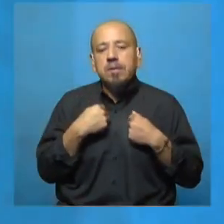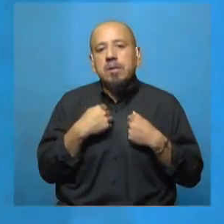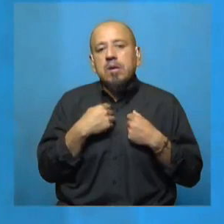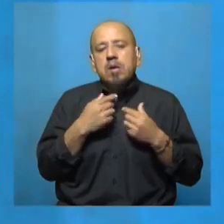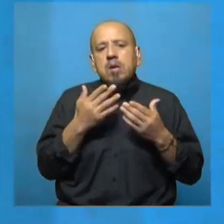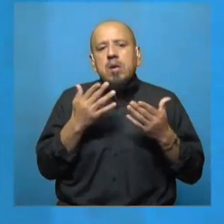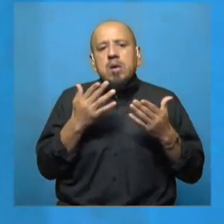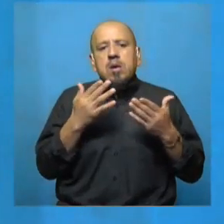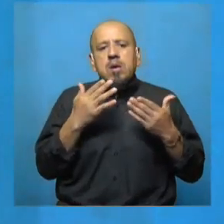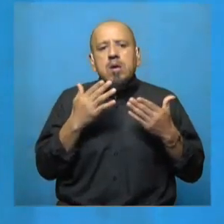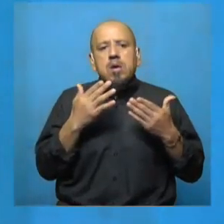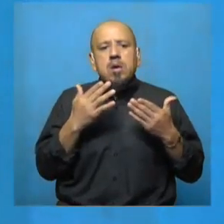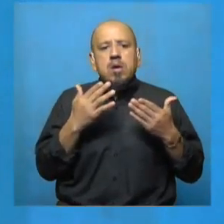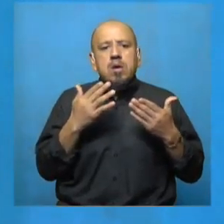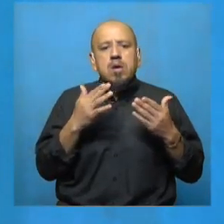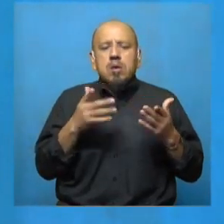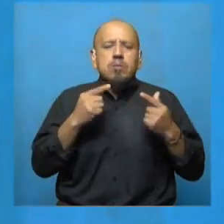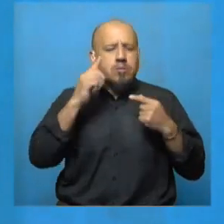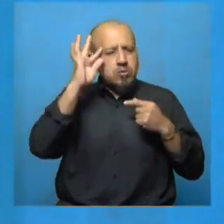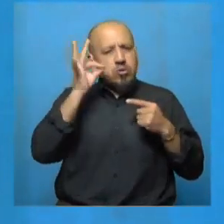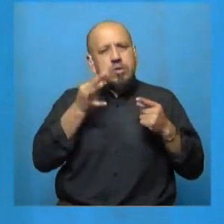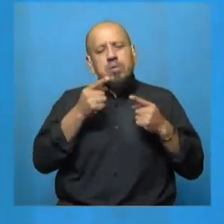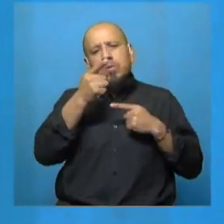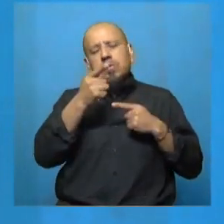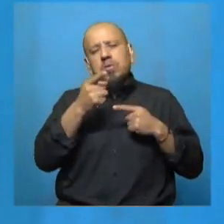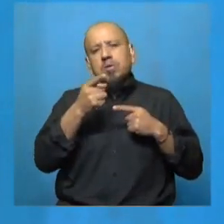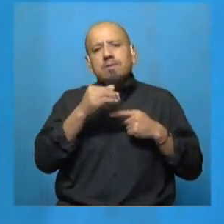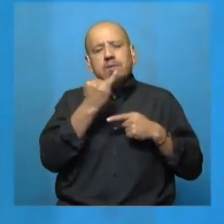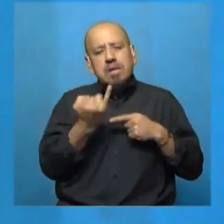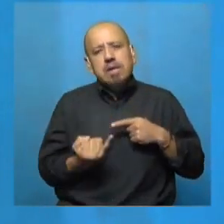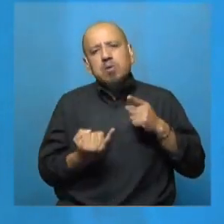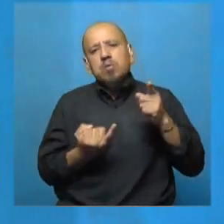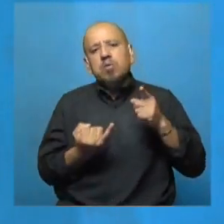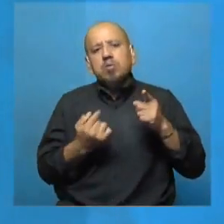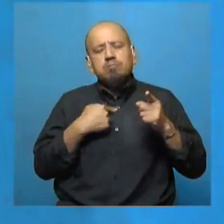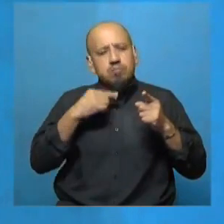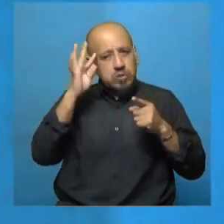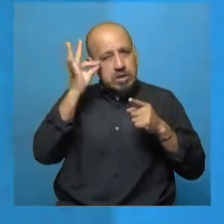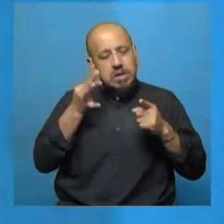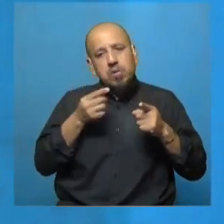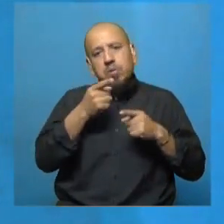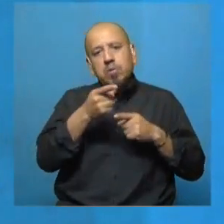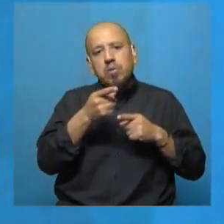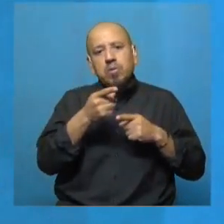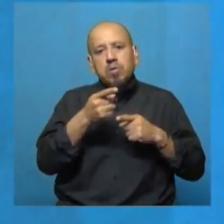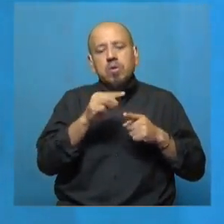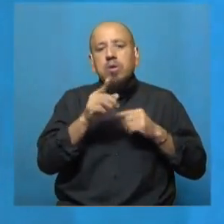a ver más allá de que no creo que el flaco se el Flaco creo que sus